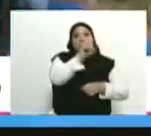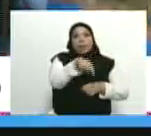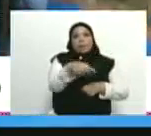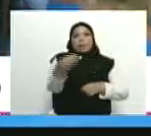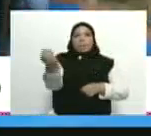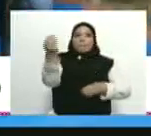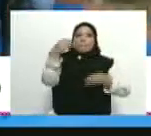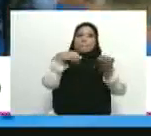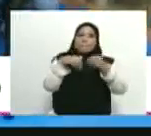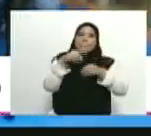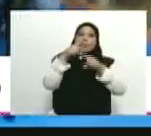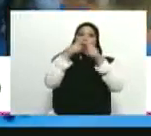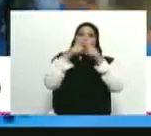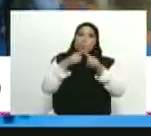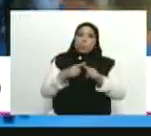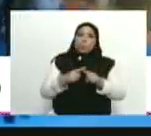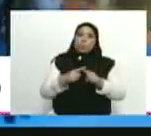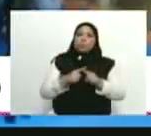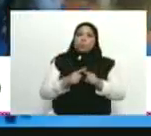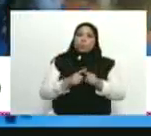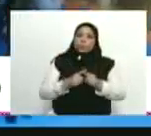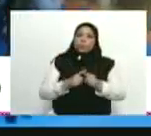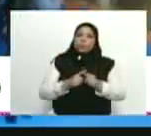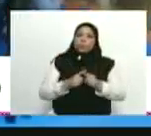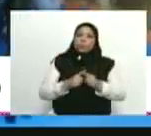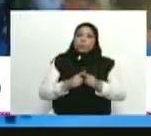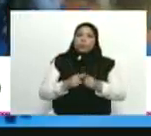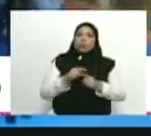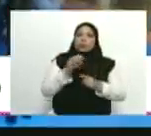Adicionalmente, creo que es importante que destaquemos